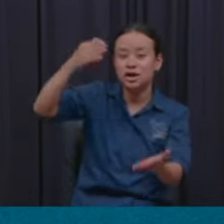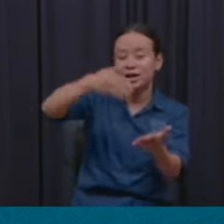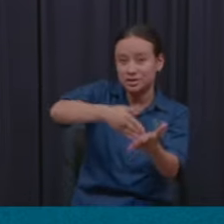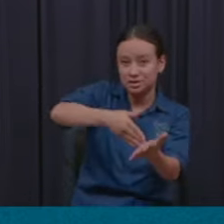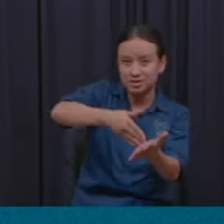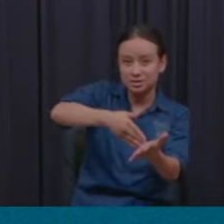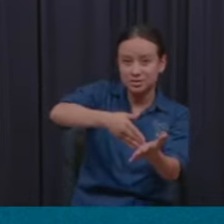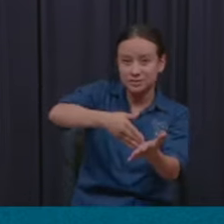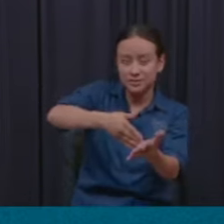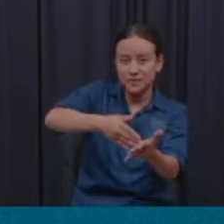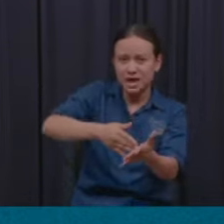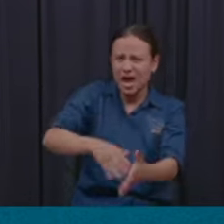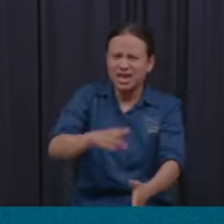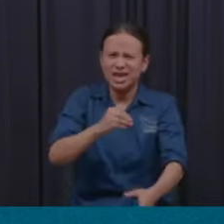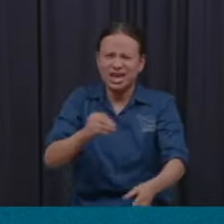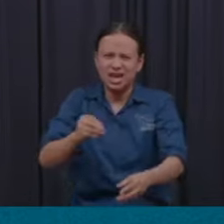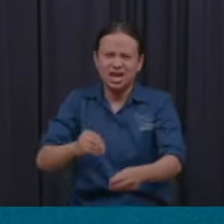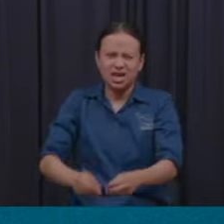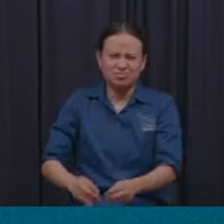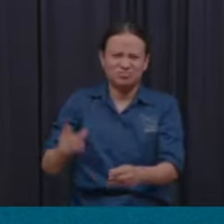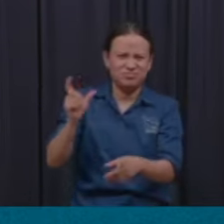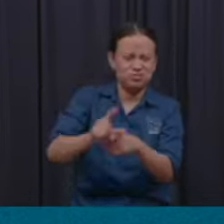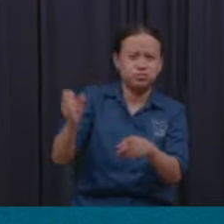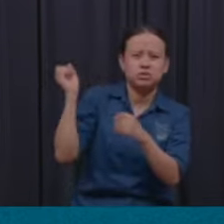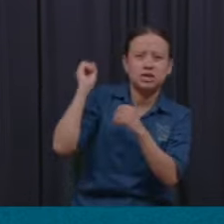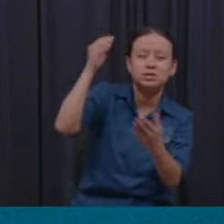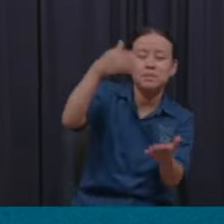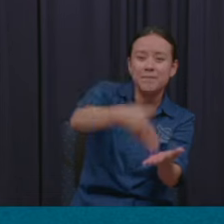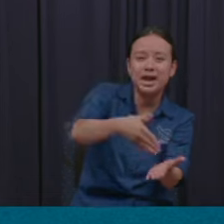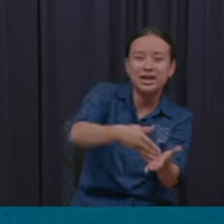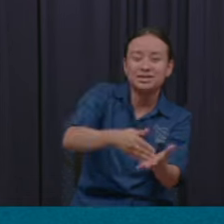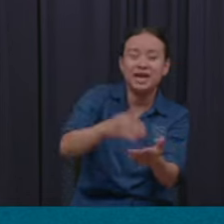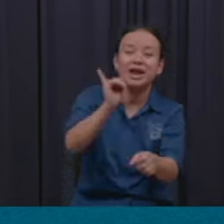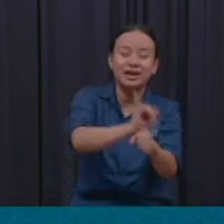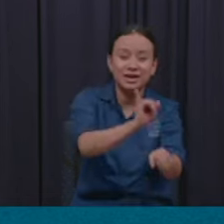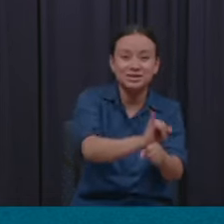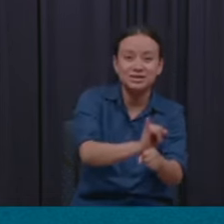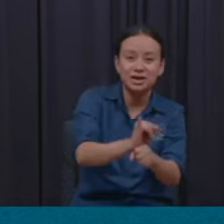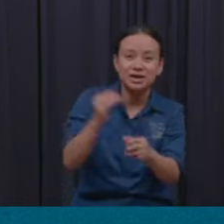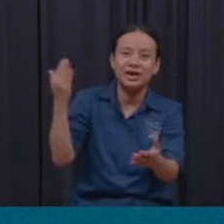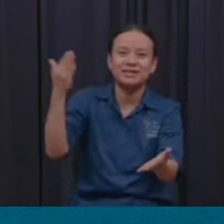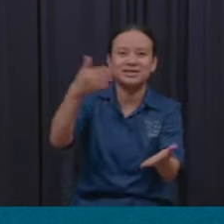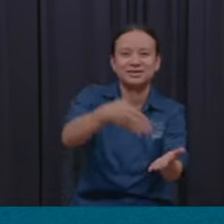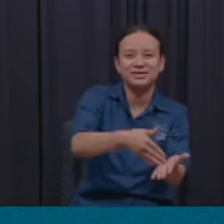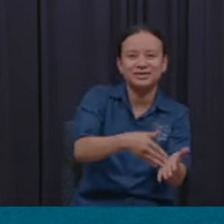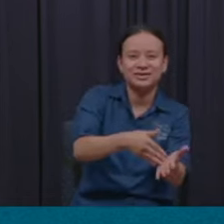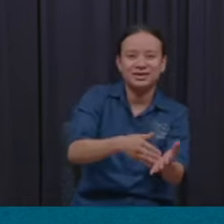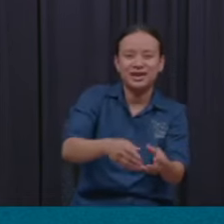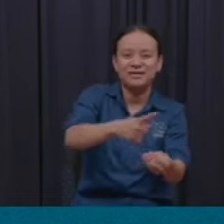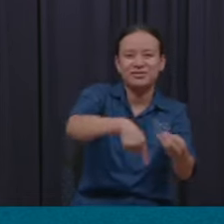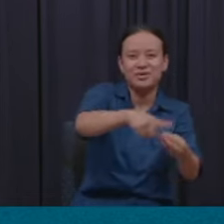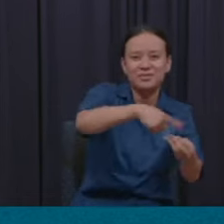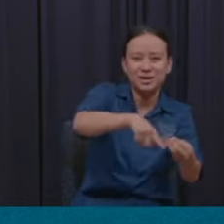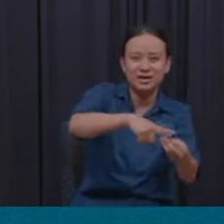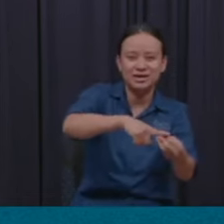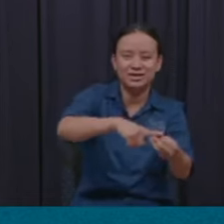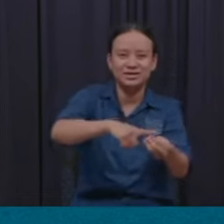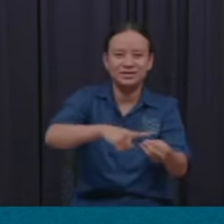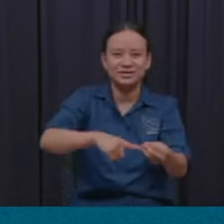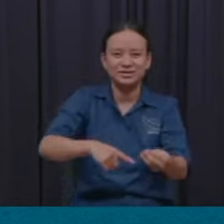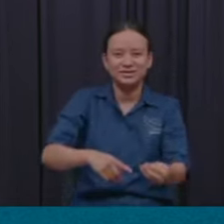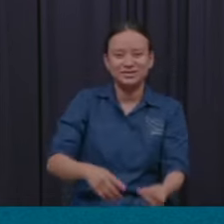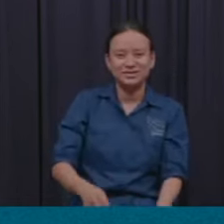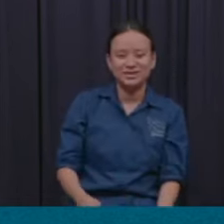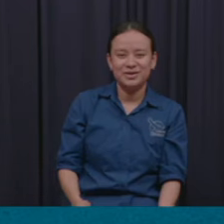de contaminar a la iglesia, tratar de contaminar la familia, cada día será más feroz, será más fuerte.